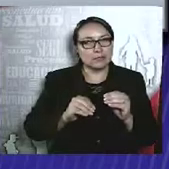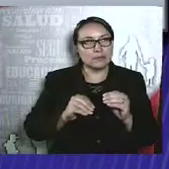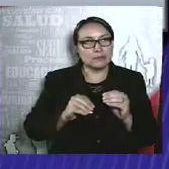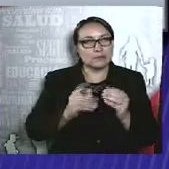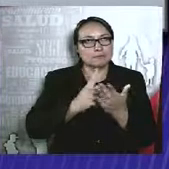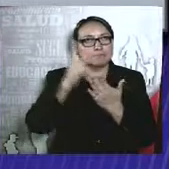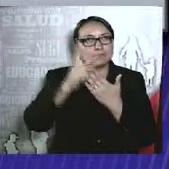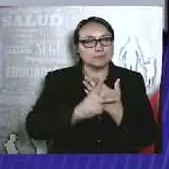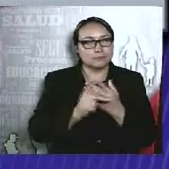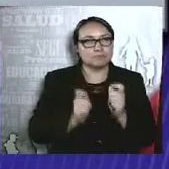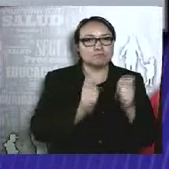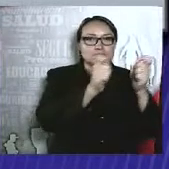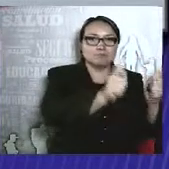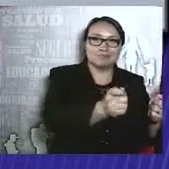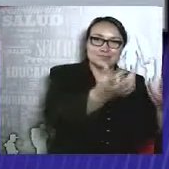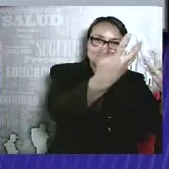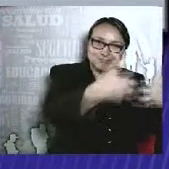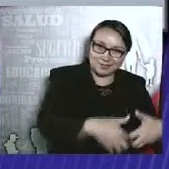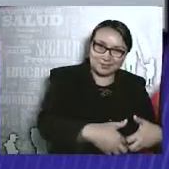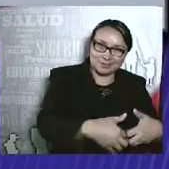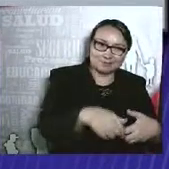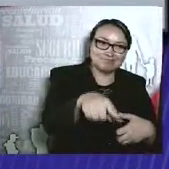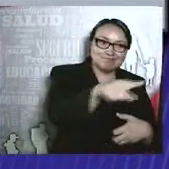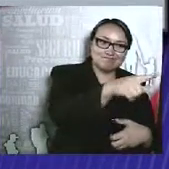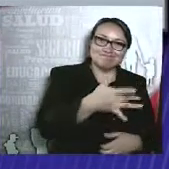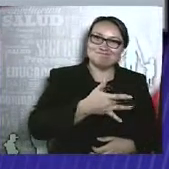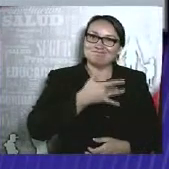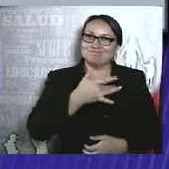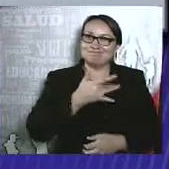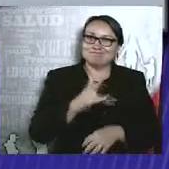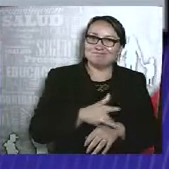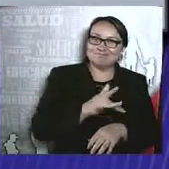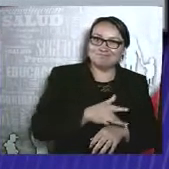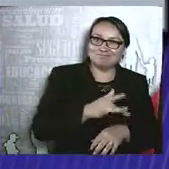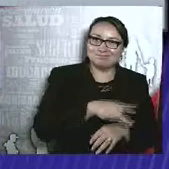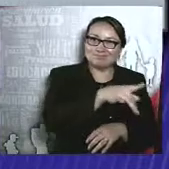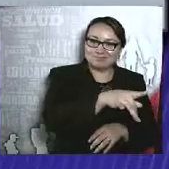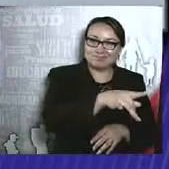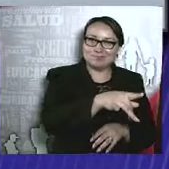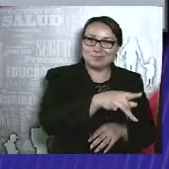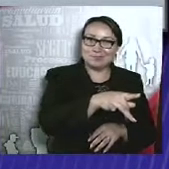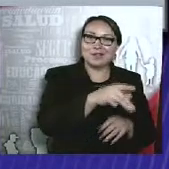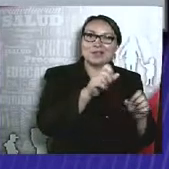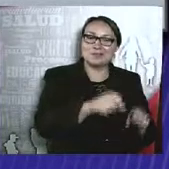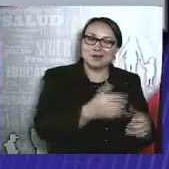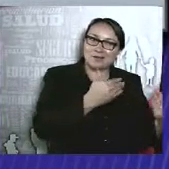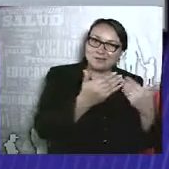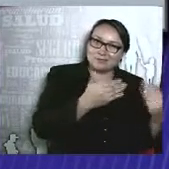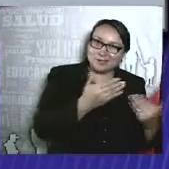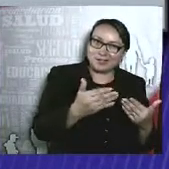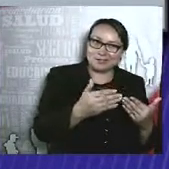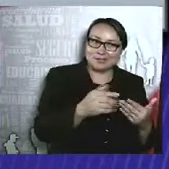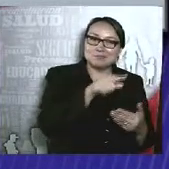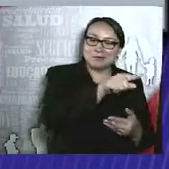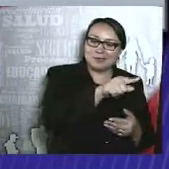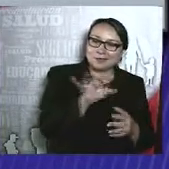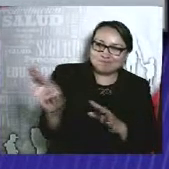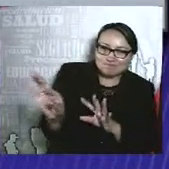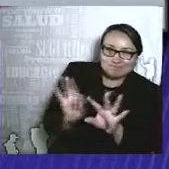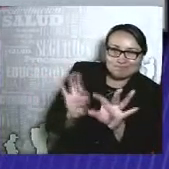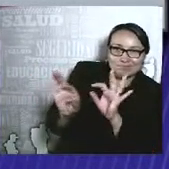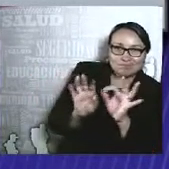que sensibilizara, que generara confianza, que acompañara ese proceso de selección y que acompañara también la empresa